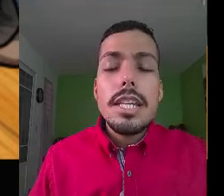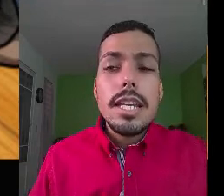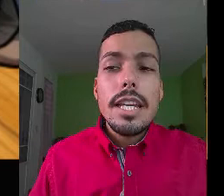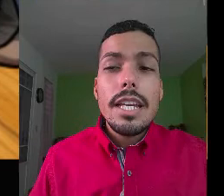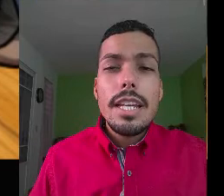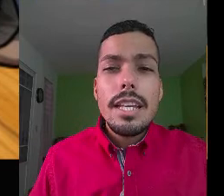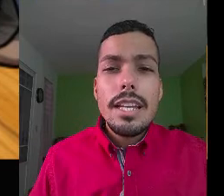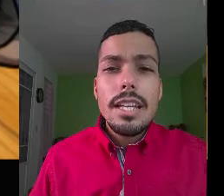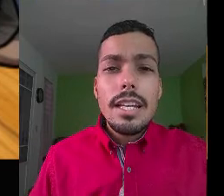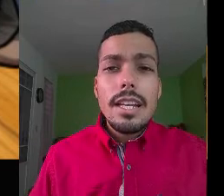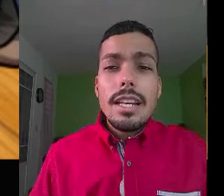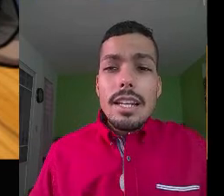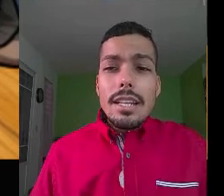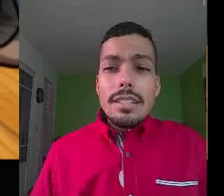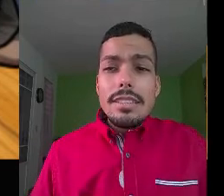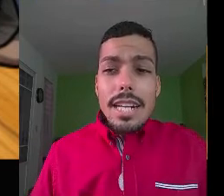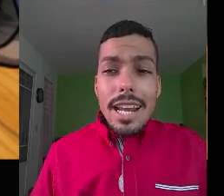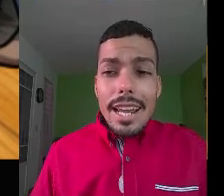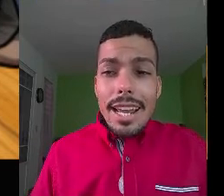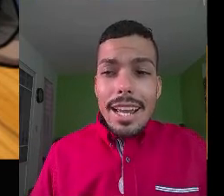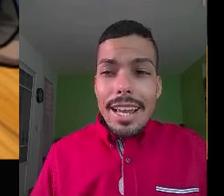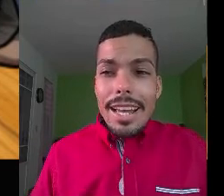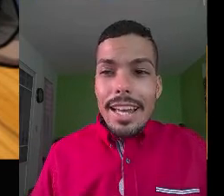Dos. Y